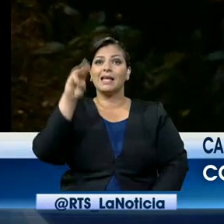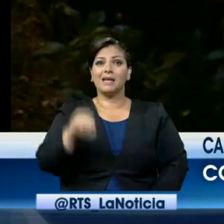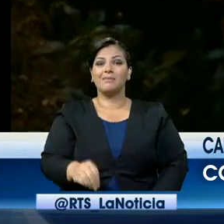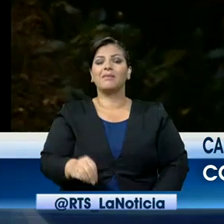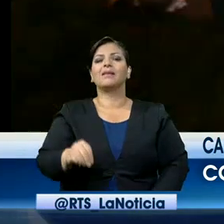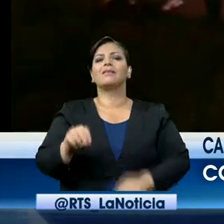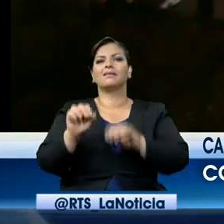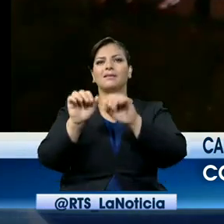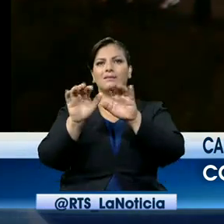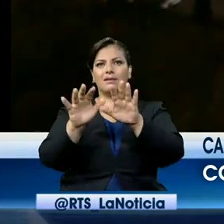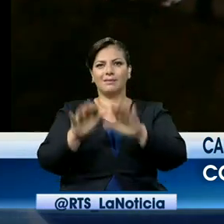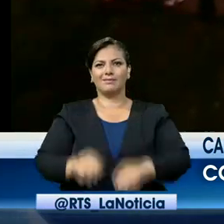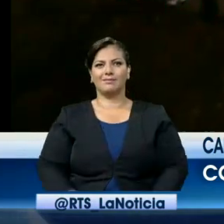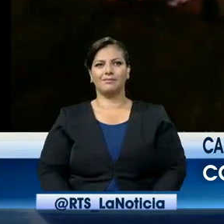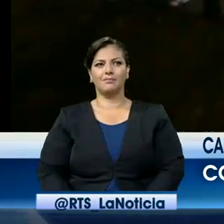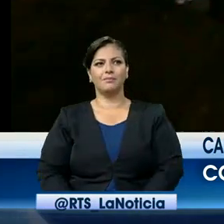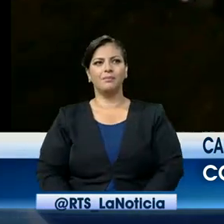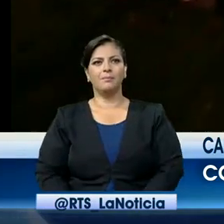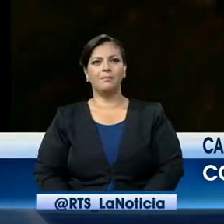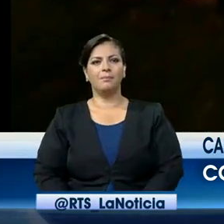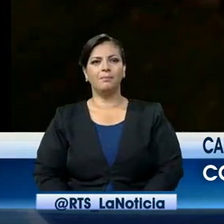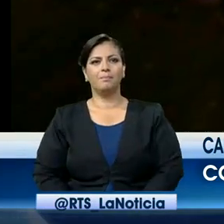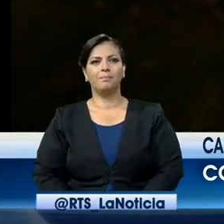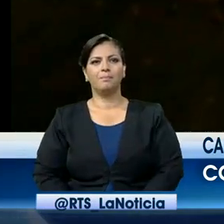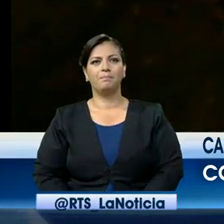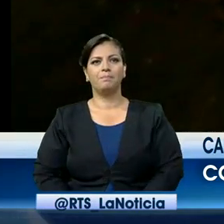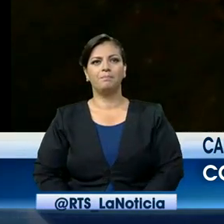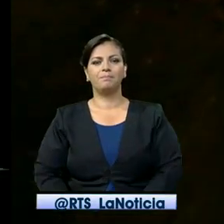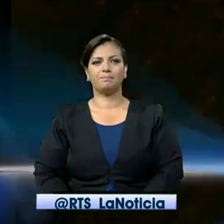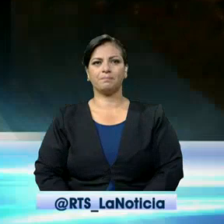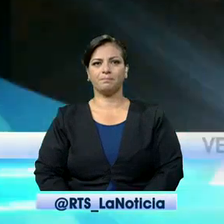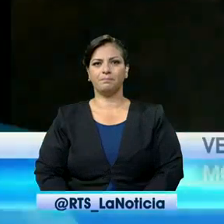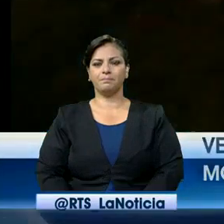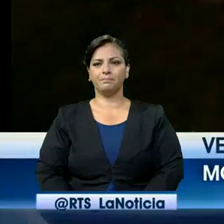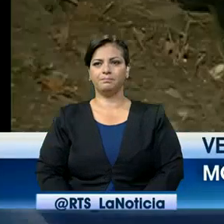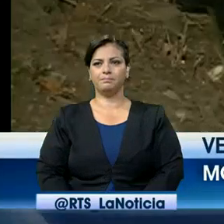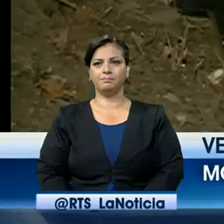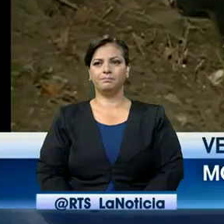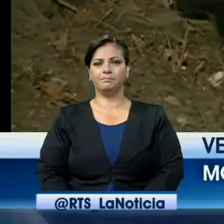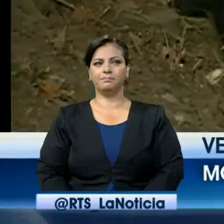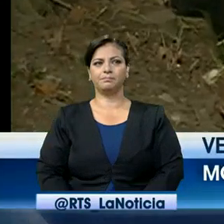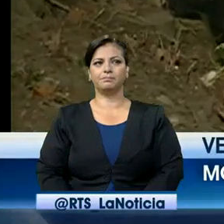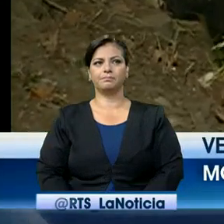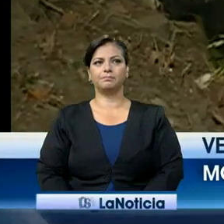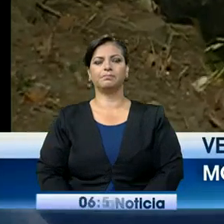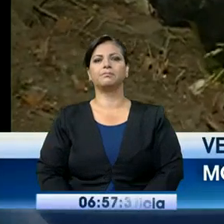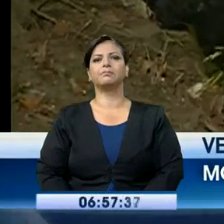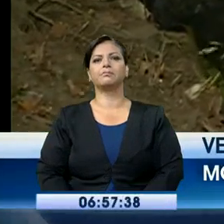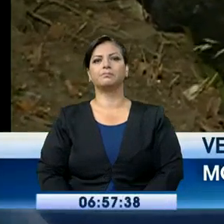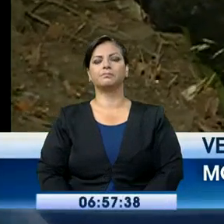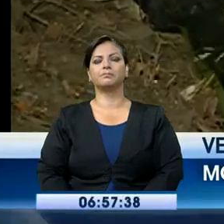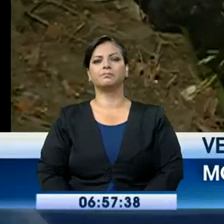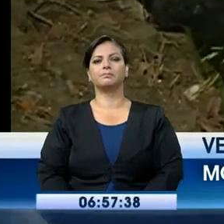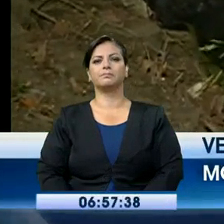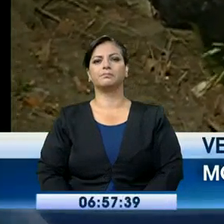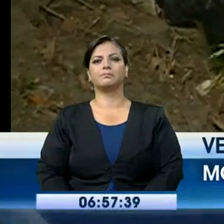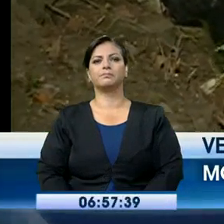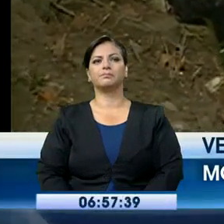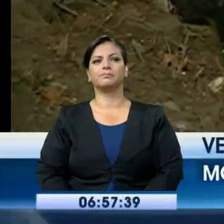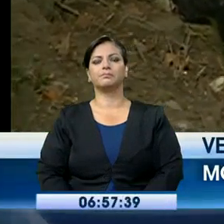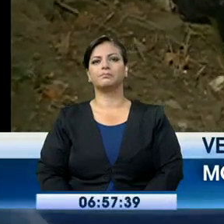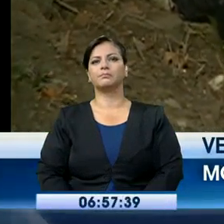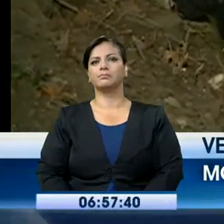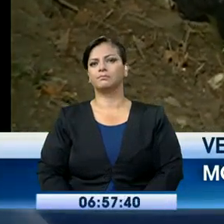de la urbe. Que no le cogieron los frenos, que por no chocar, no hice contra las rejas. La chica